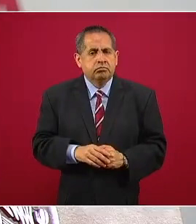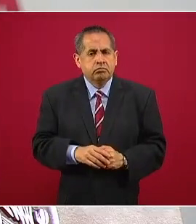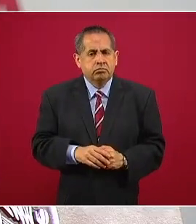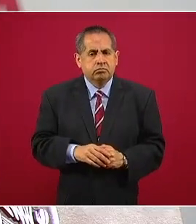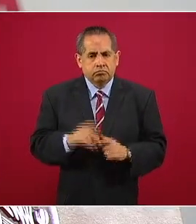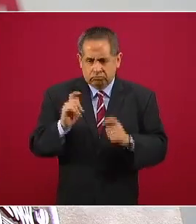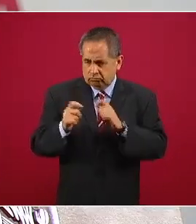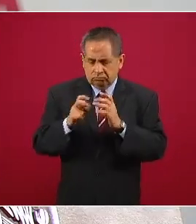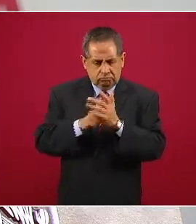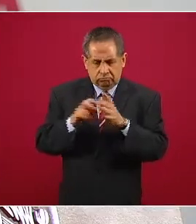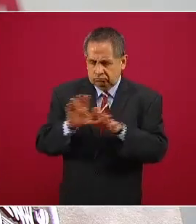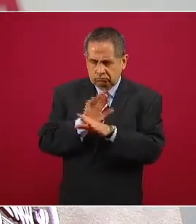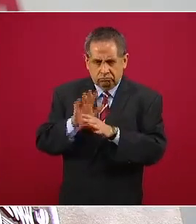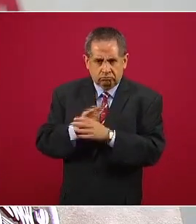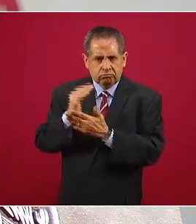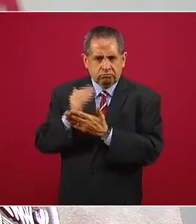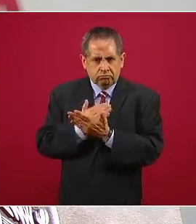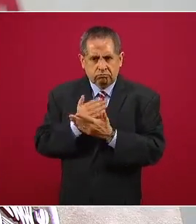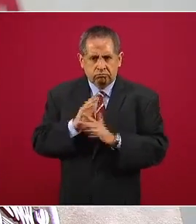ajustados,